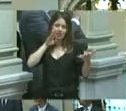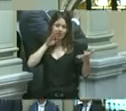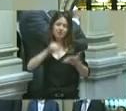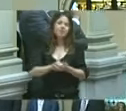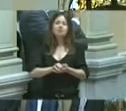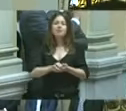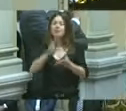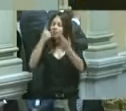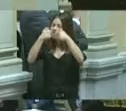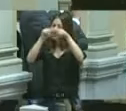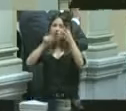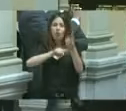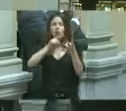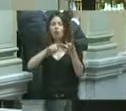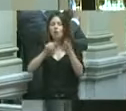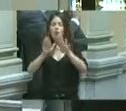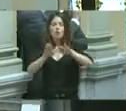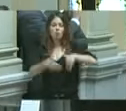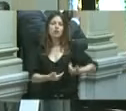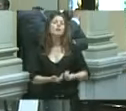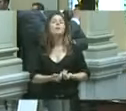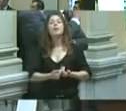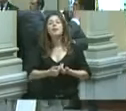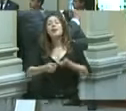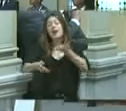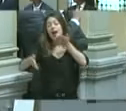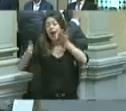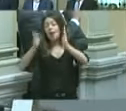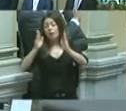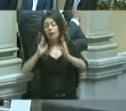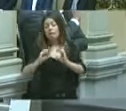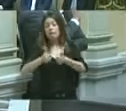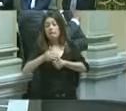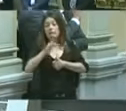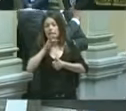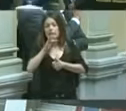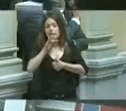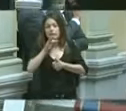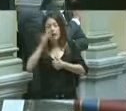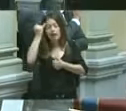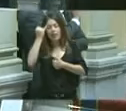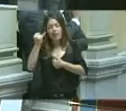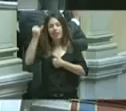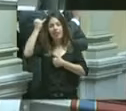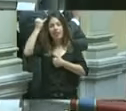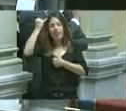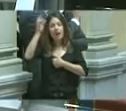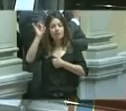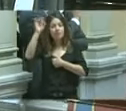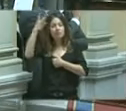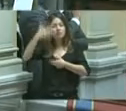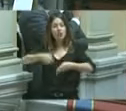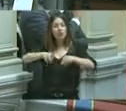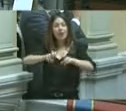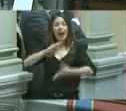Una última reflexión. En una época apenas iniciada, en que las ideas, la inventiva, la innovación, la